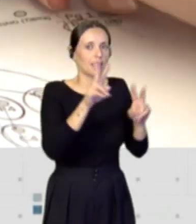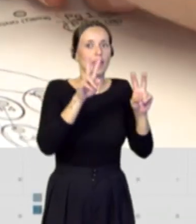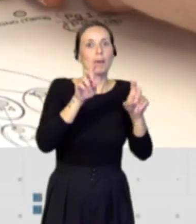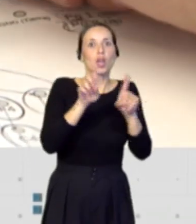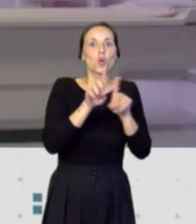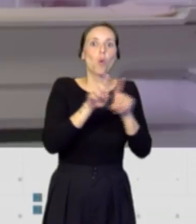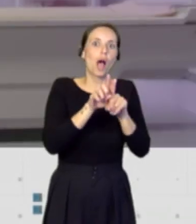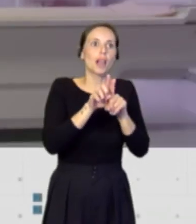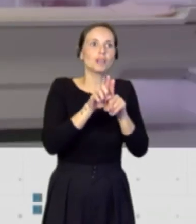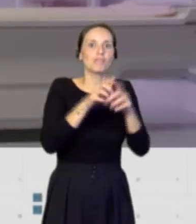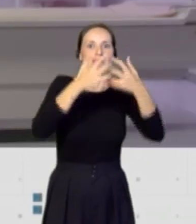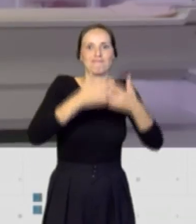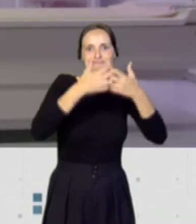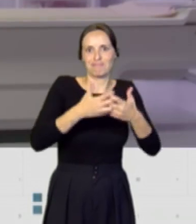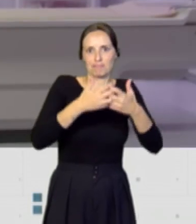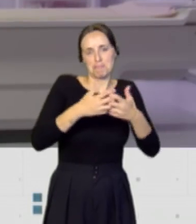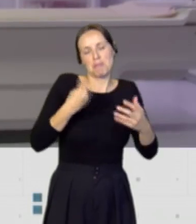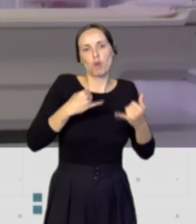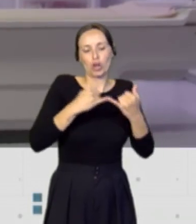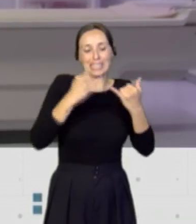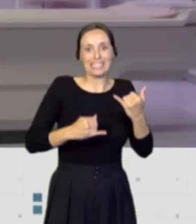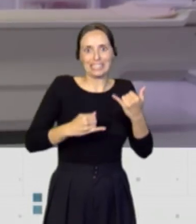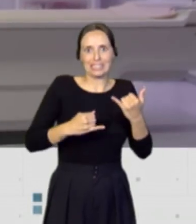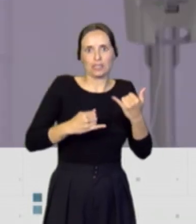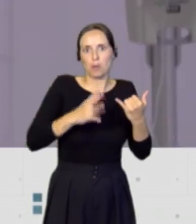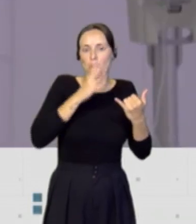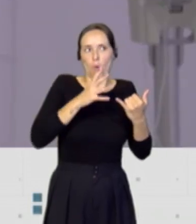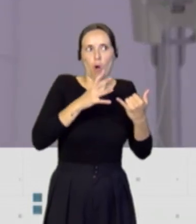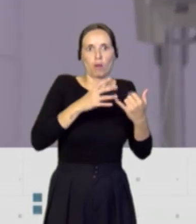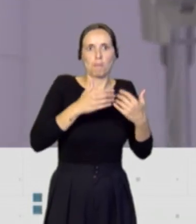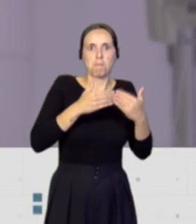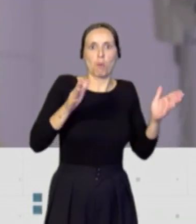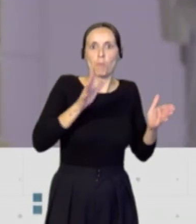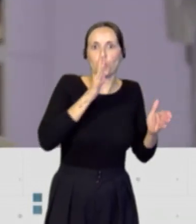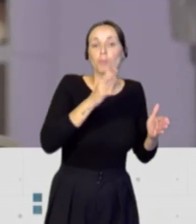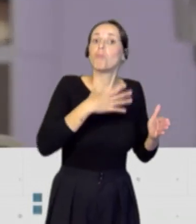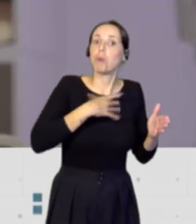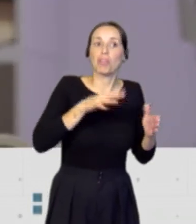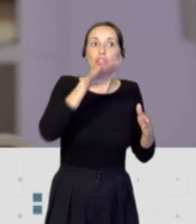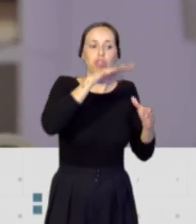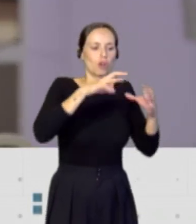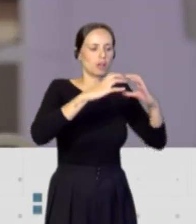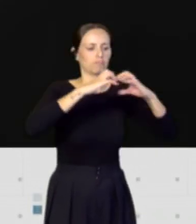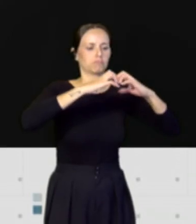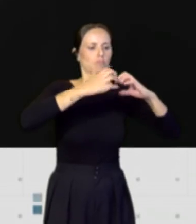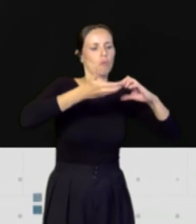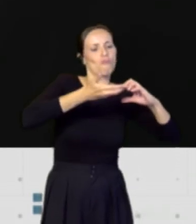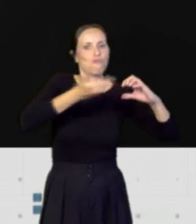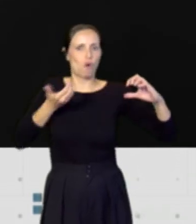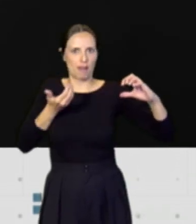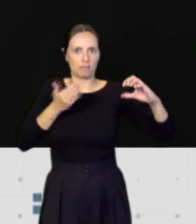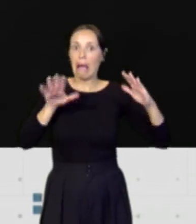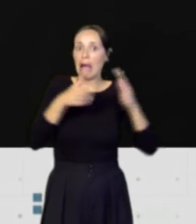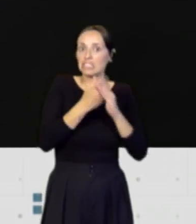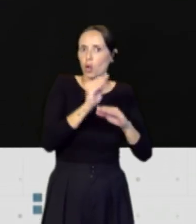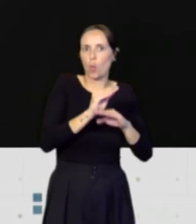que inicia o arranca la crisis, que en muchas ocasiones somos capaces de extirpar esa zona e incluso curar al paciente. A veces